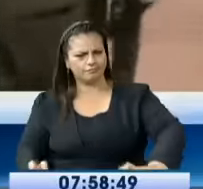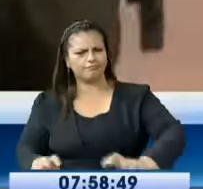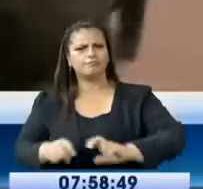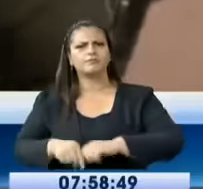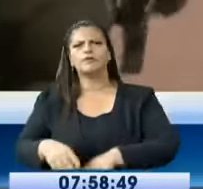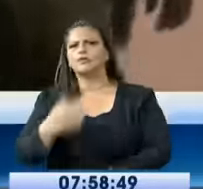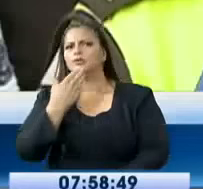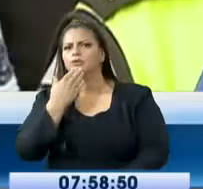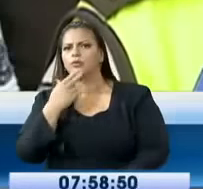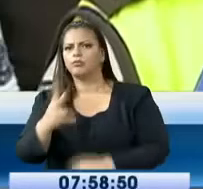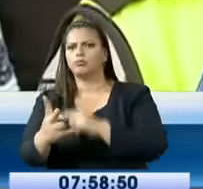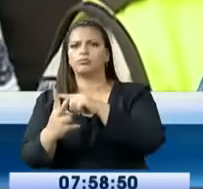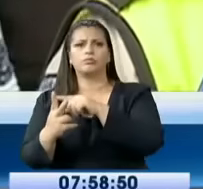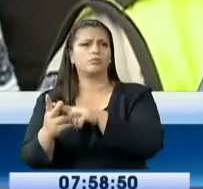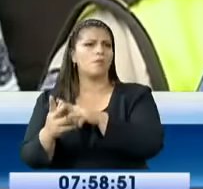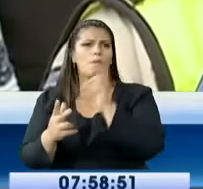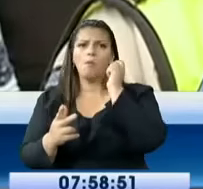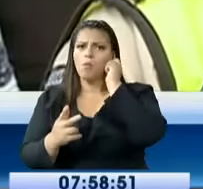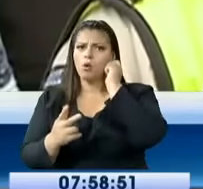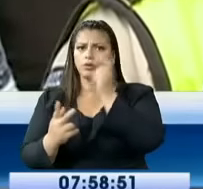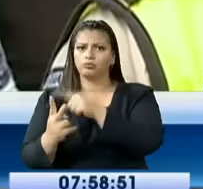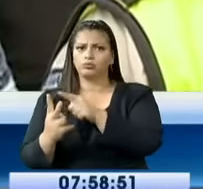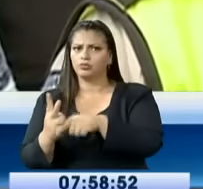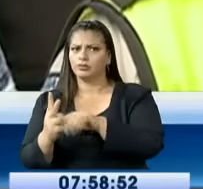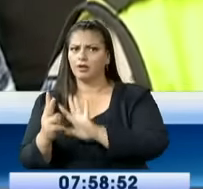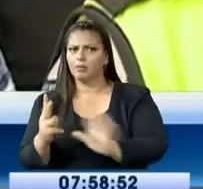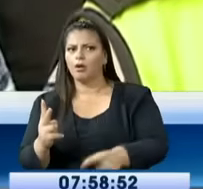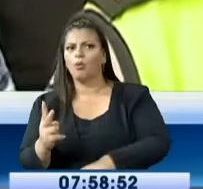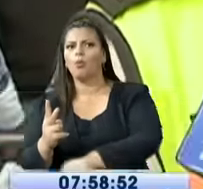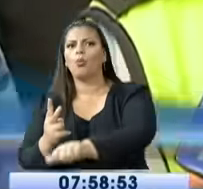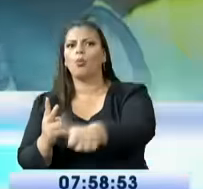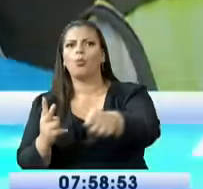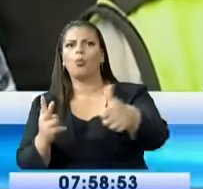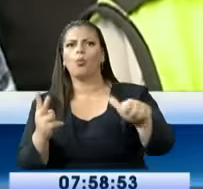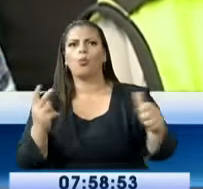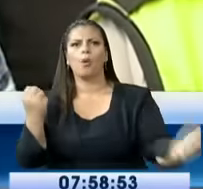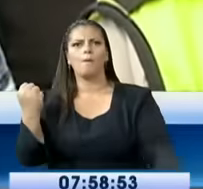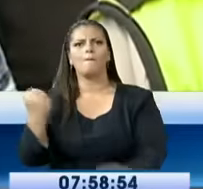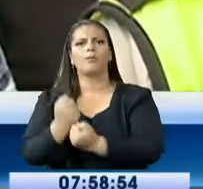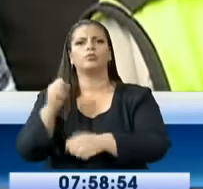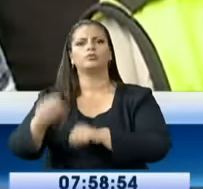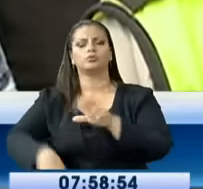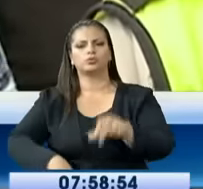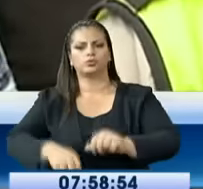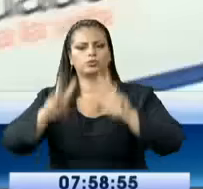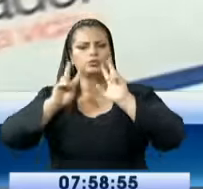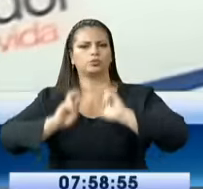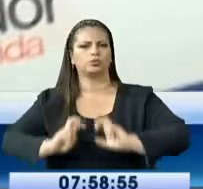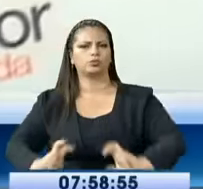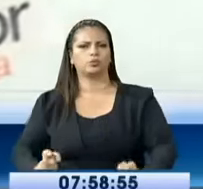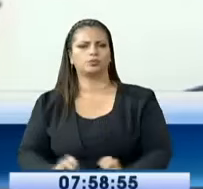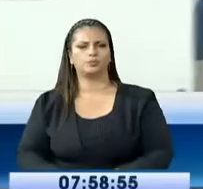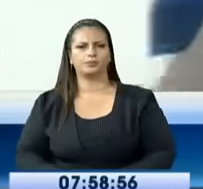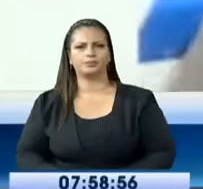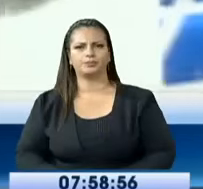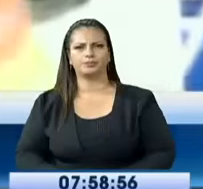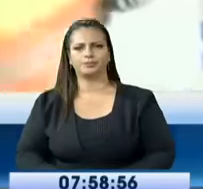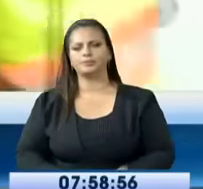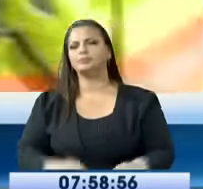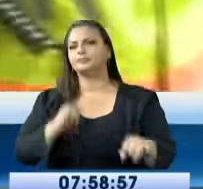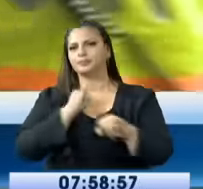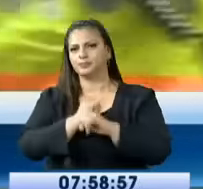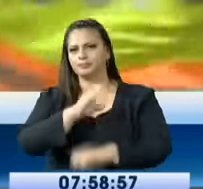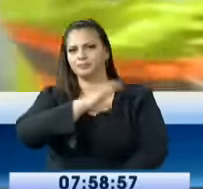existen cómplices. Pero vamos a dar con medidas de inteligencia a saber si se trata de una banda o no. La institución